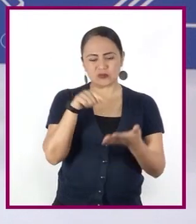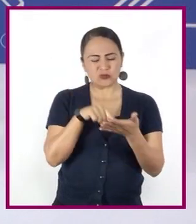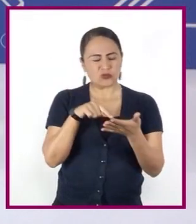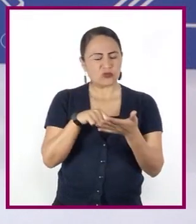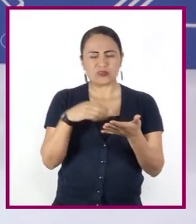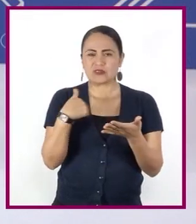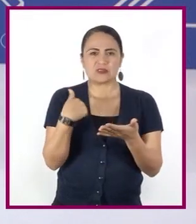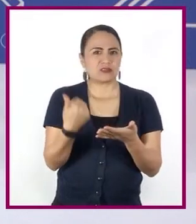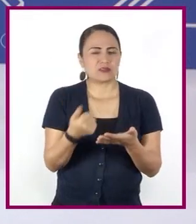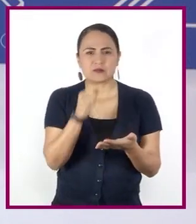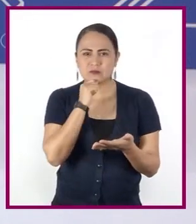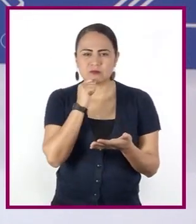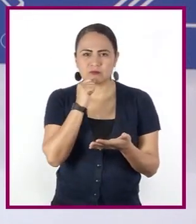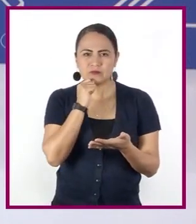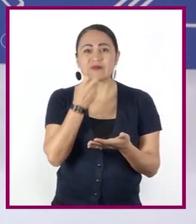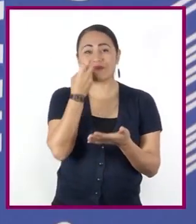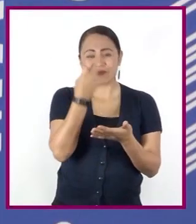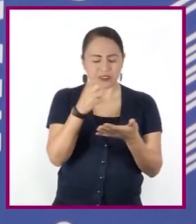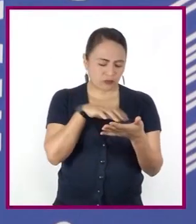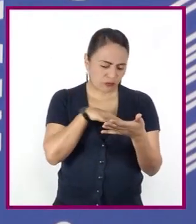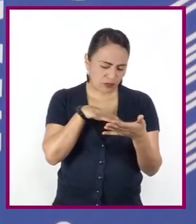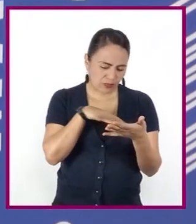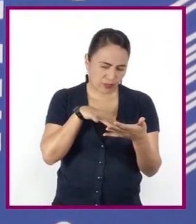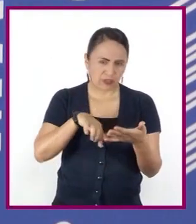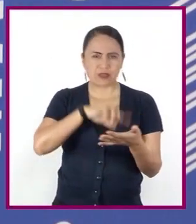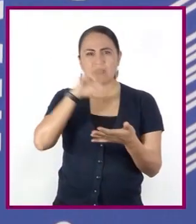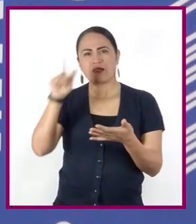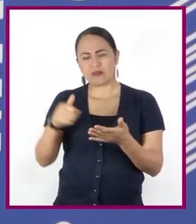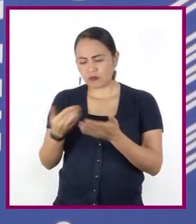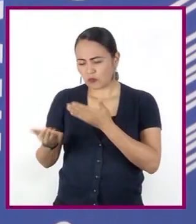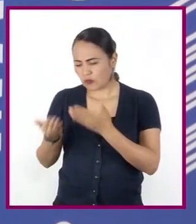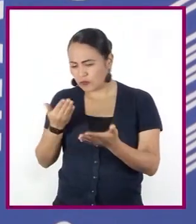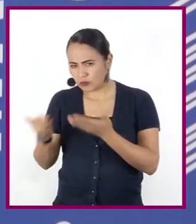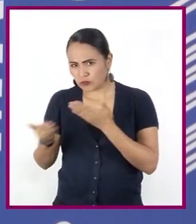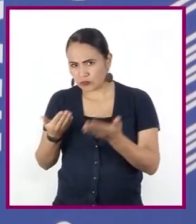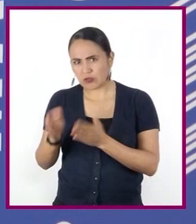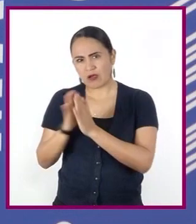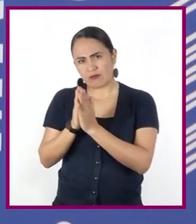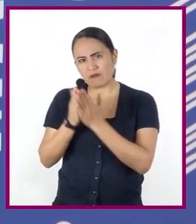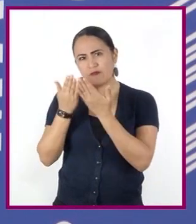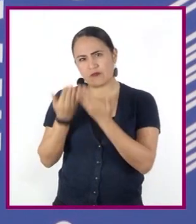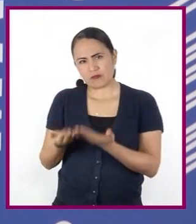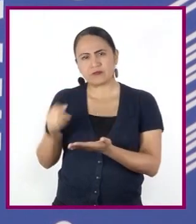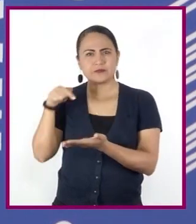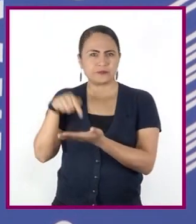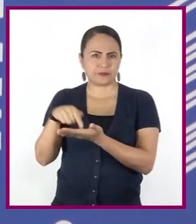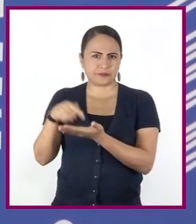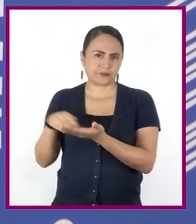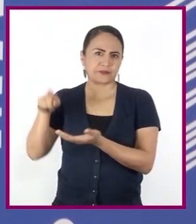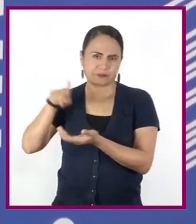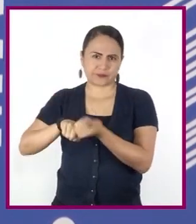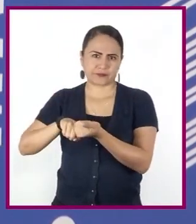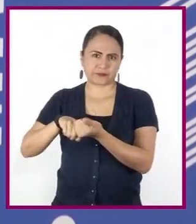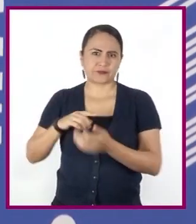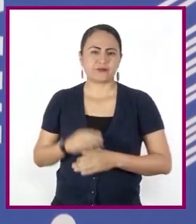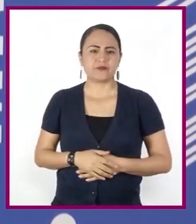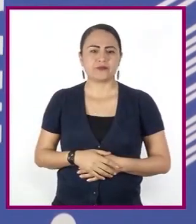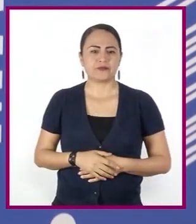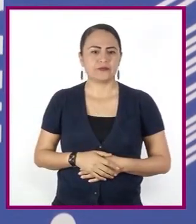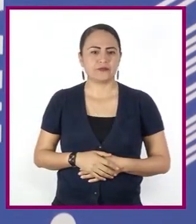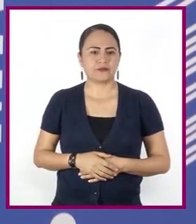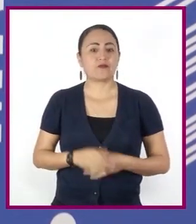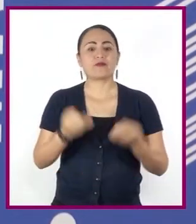entender, pueden consultar lo que escribieron y cotejarlo contra la información contenida en su libro de texto. Y